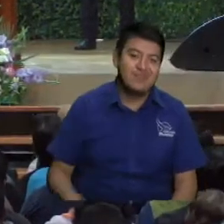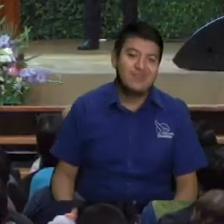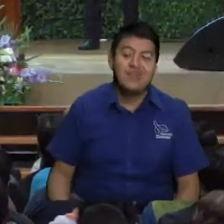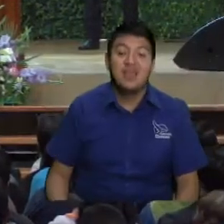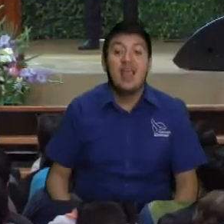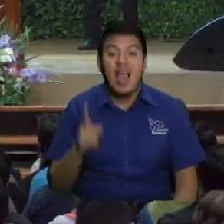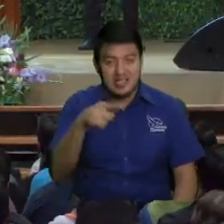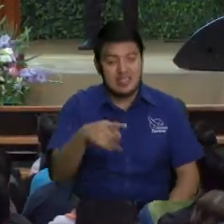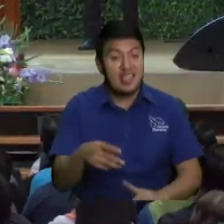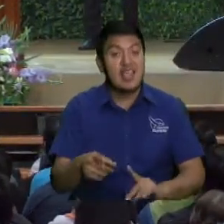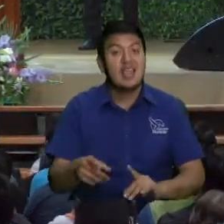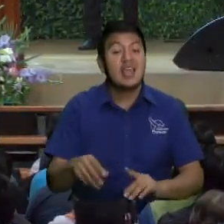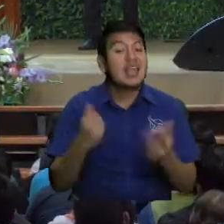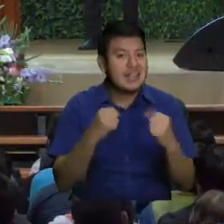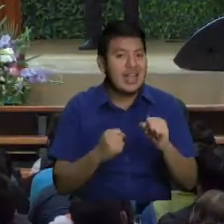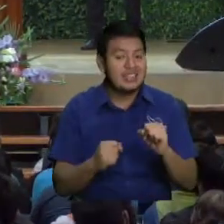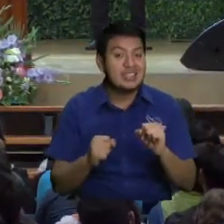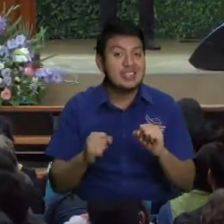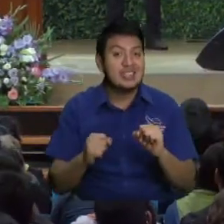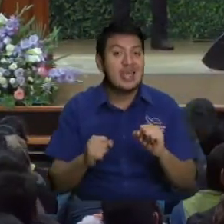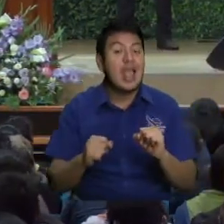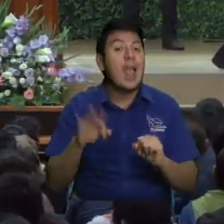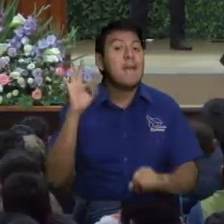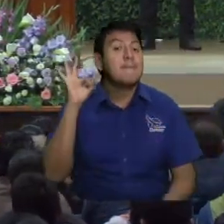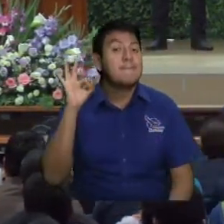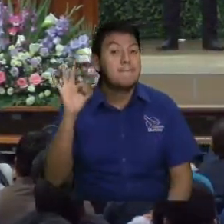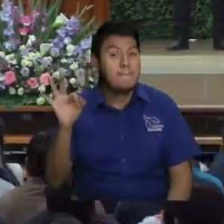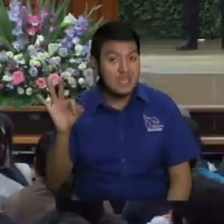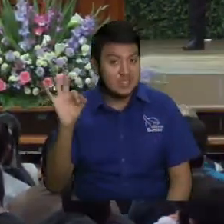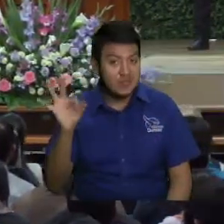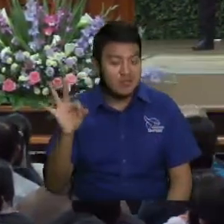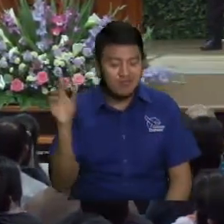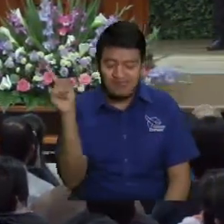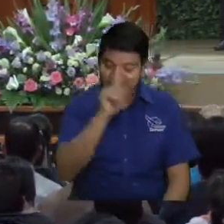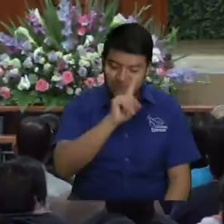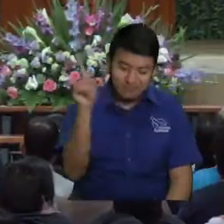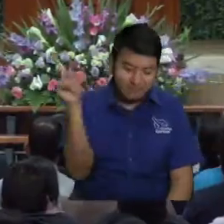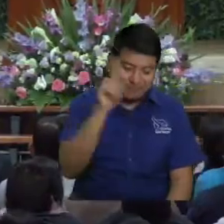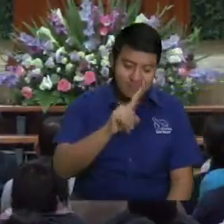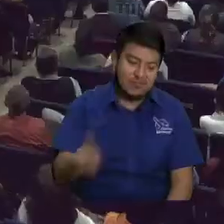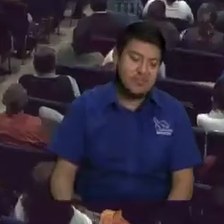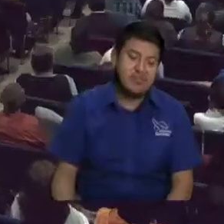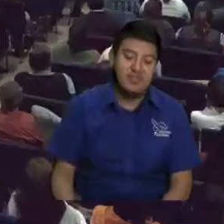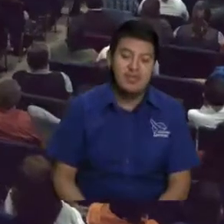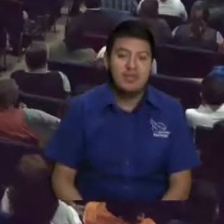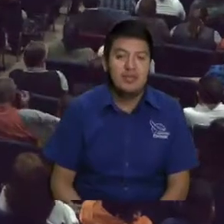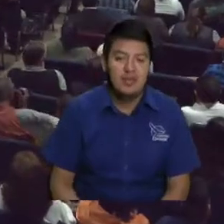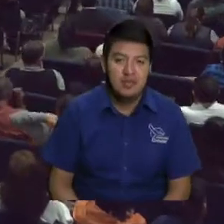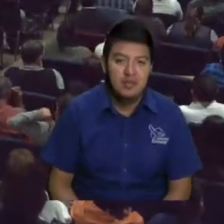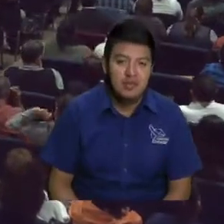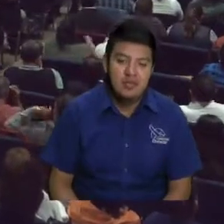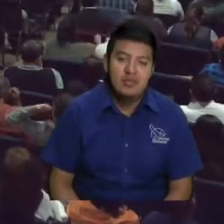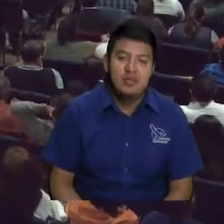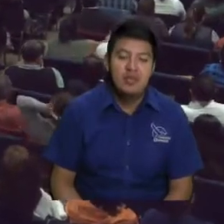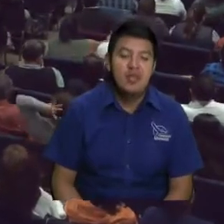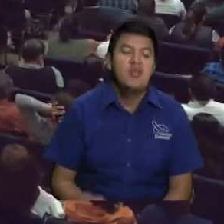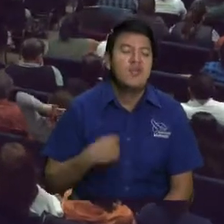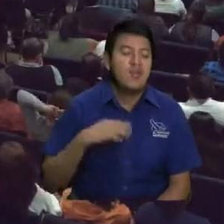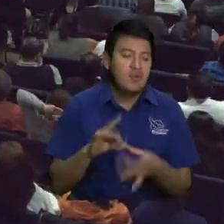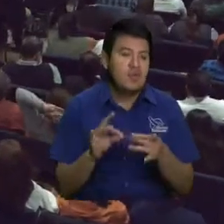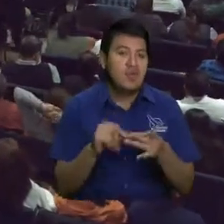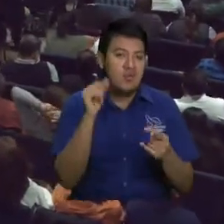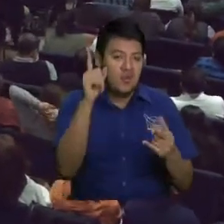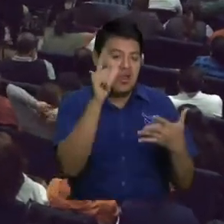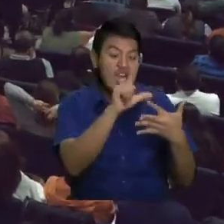le voy a decir un requisito del mejor predicador que yo he visto en la Biblia.